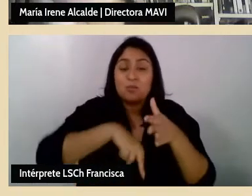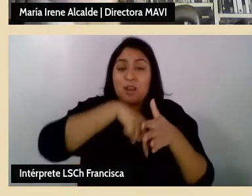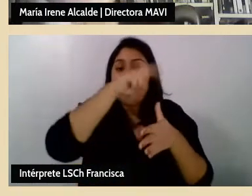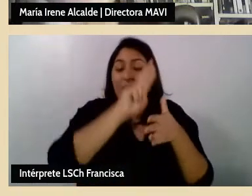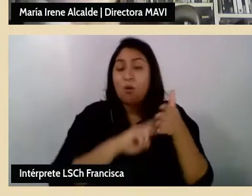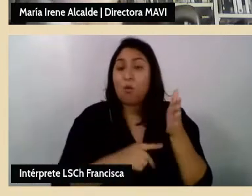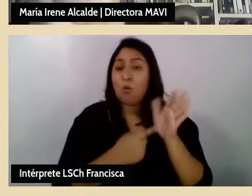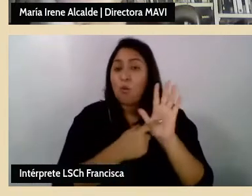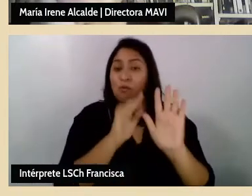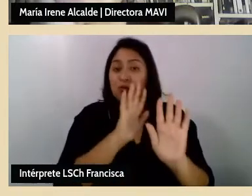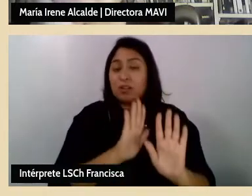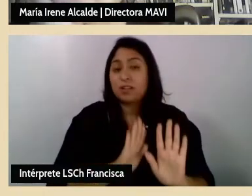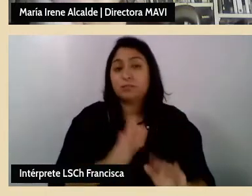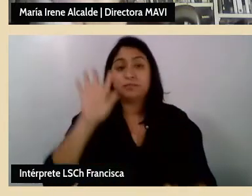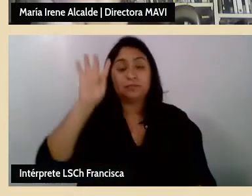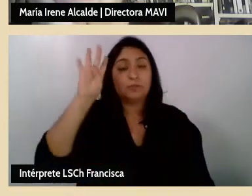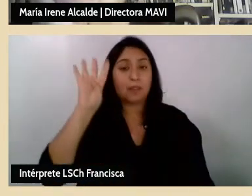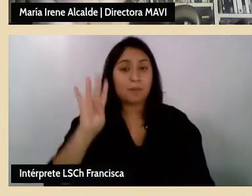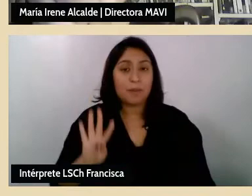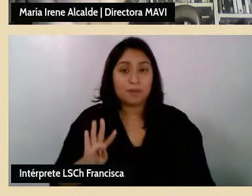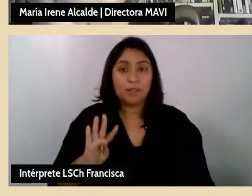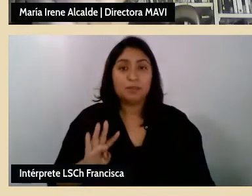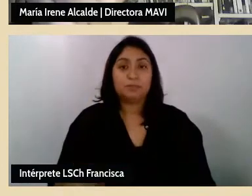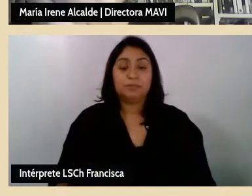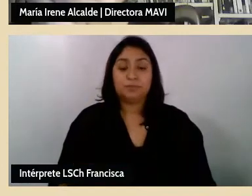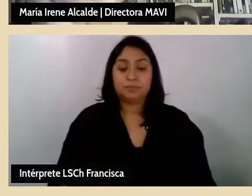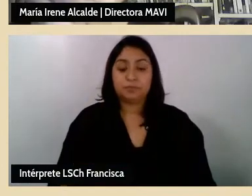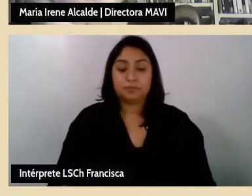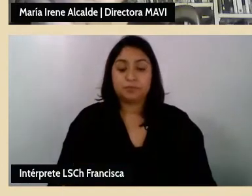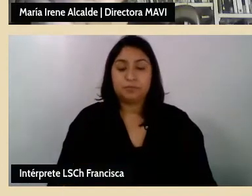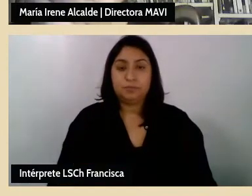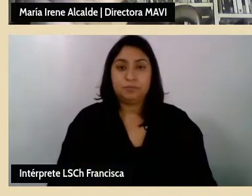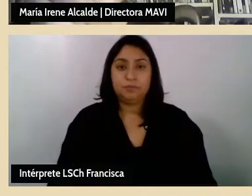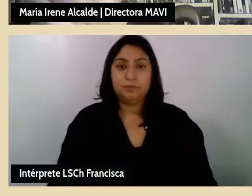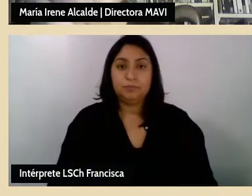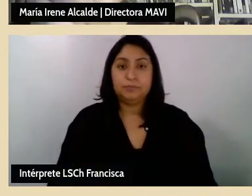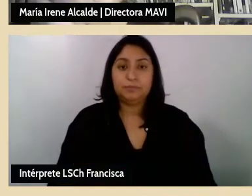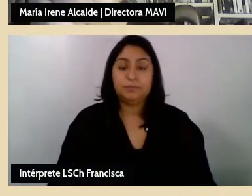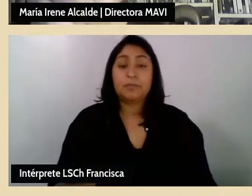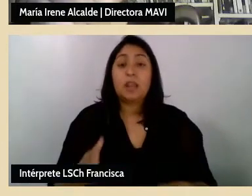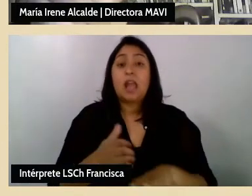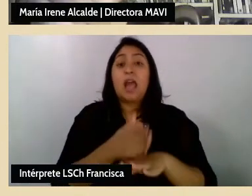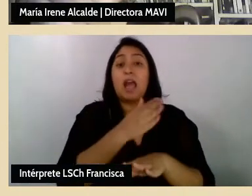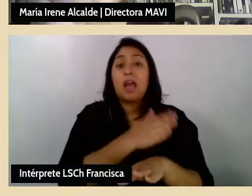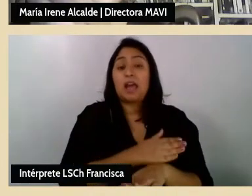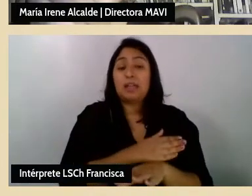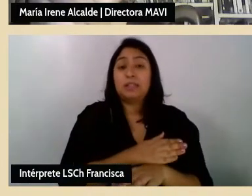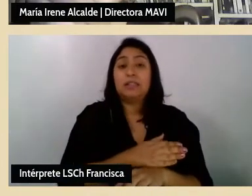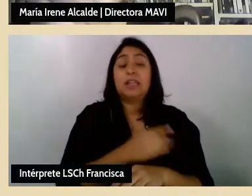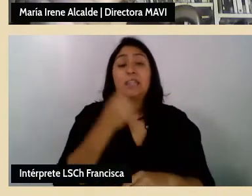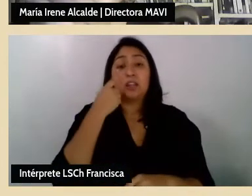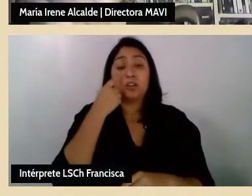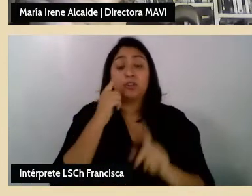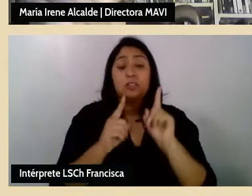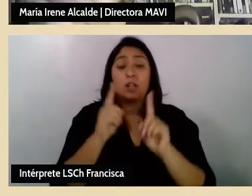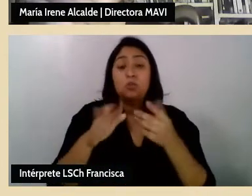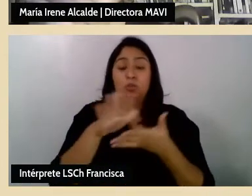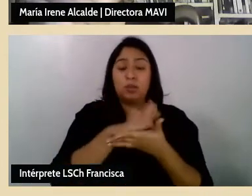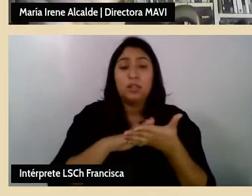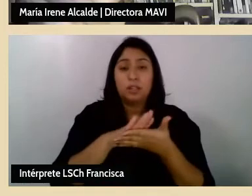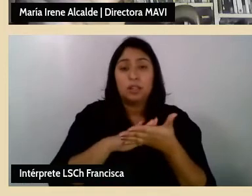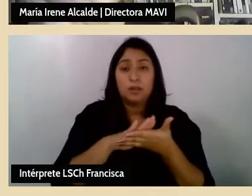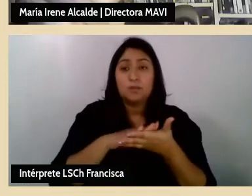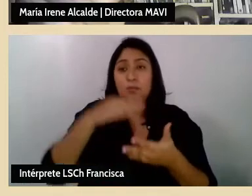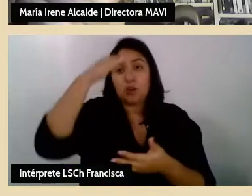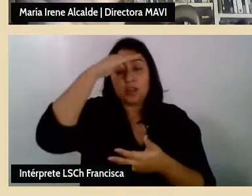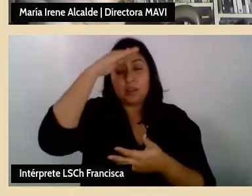Mavi. Antes de eso y sobre todo... conocer algunos de estos ejemplos y esta experiencia